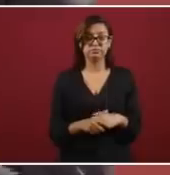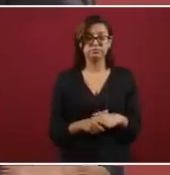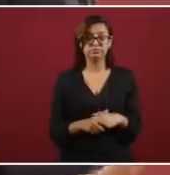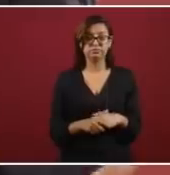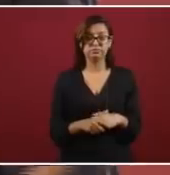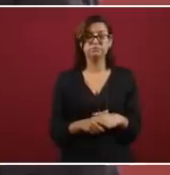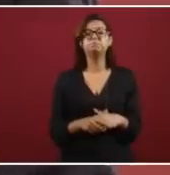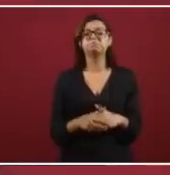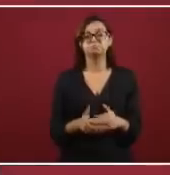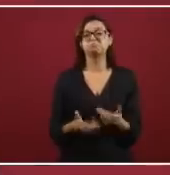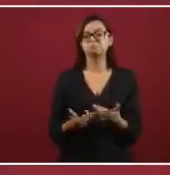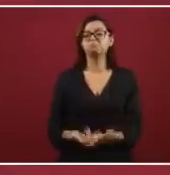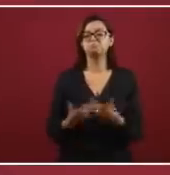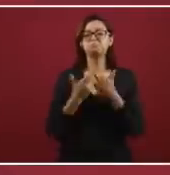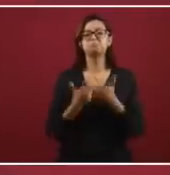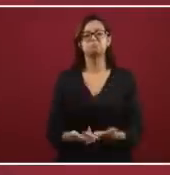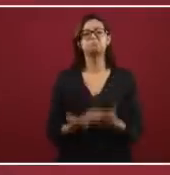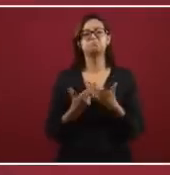rinde.